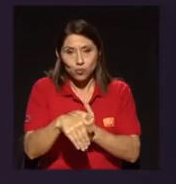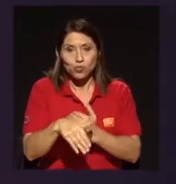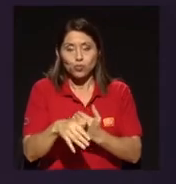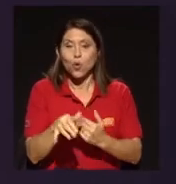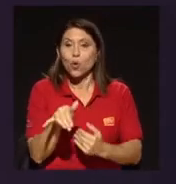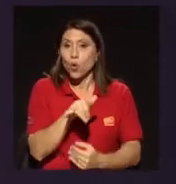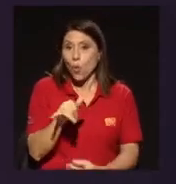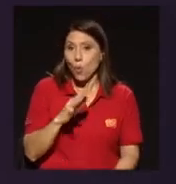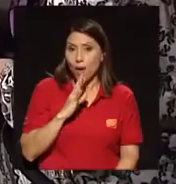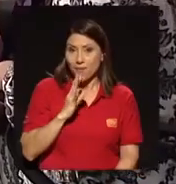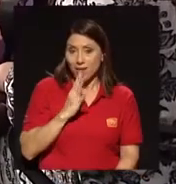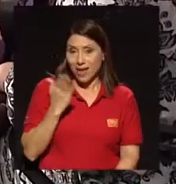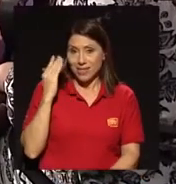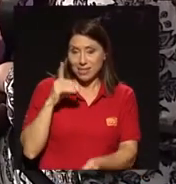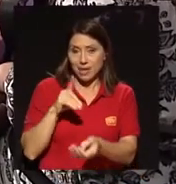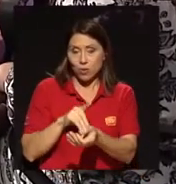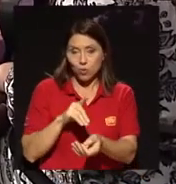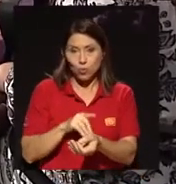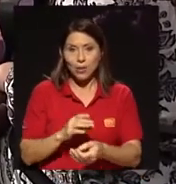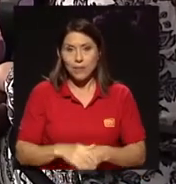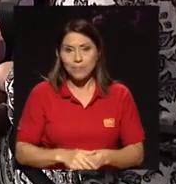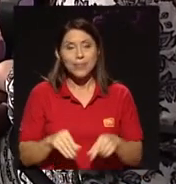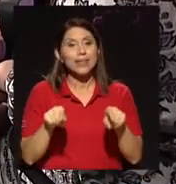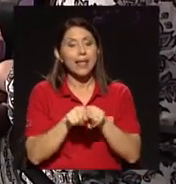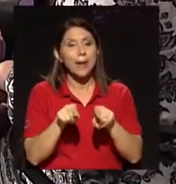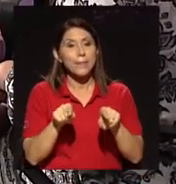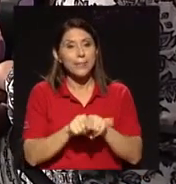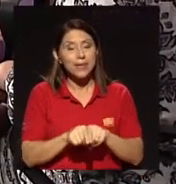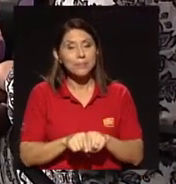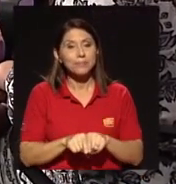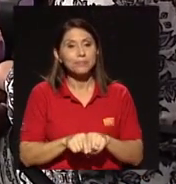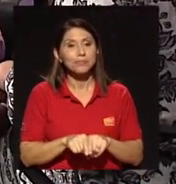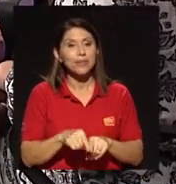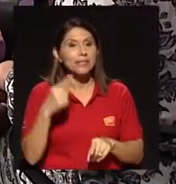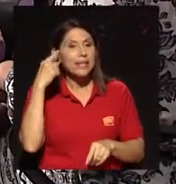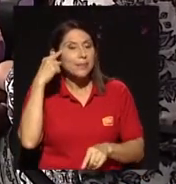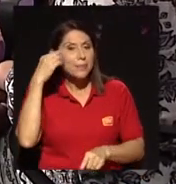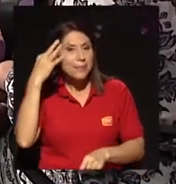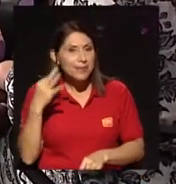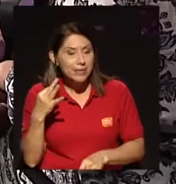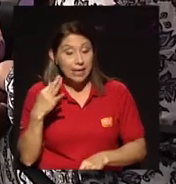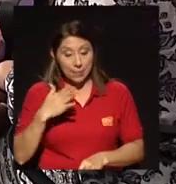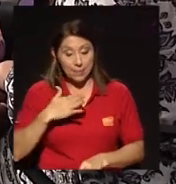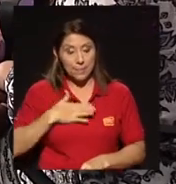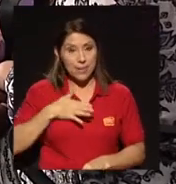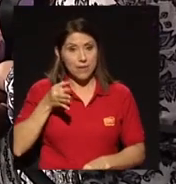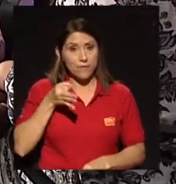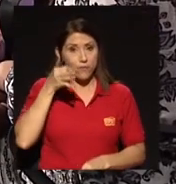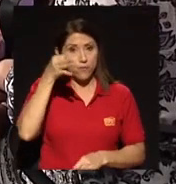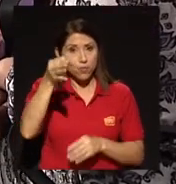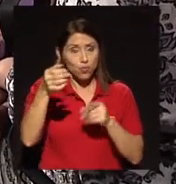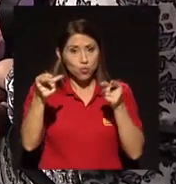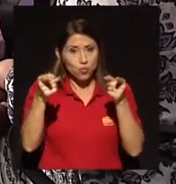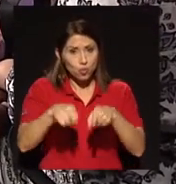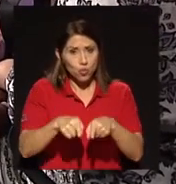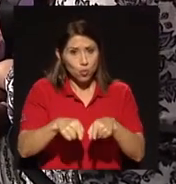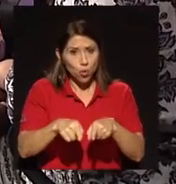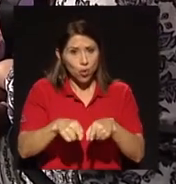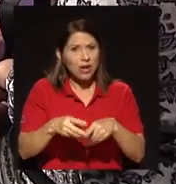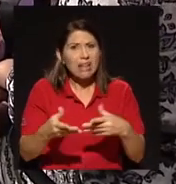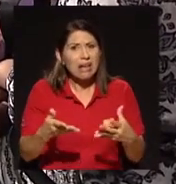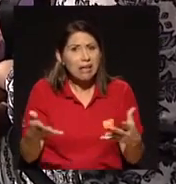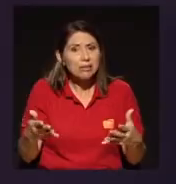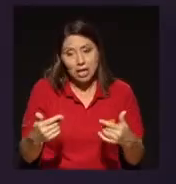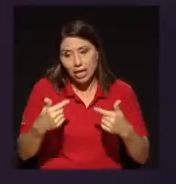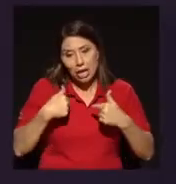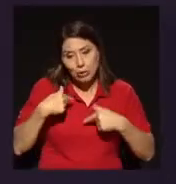doctora, sino que también se liga que el futuro mío puede estar en ser mamá,